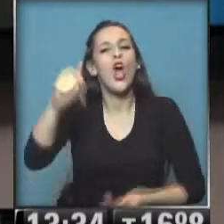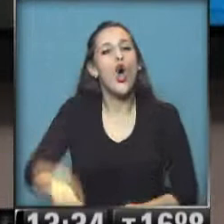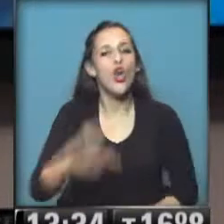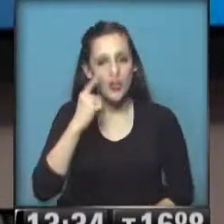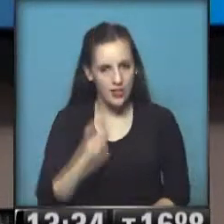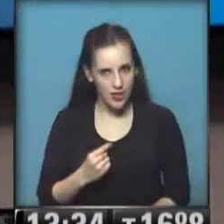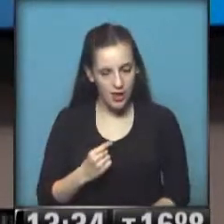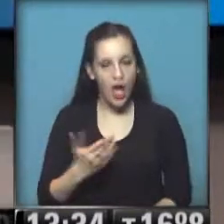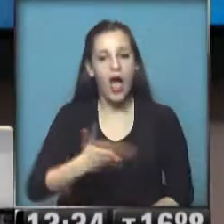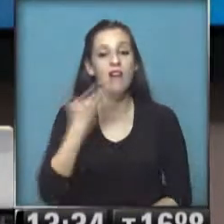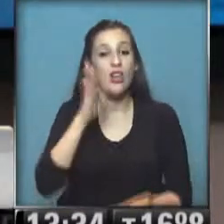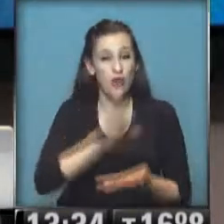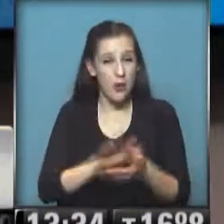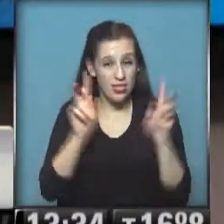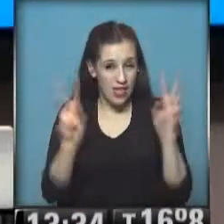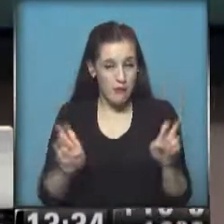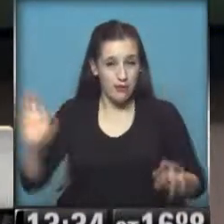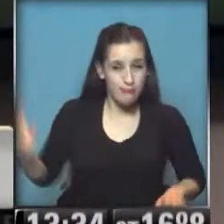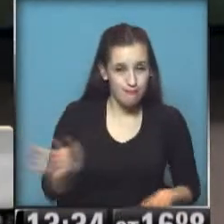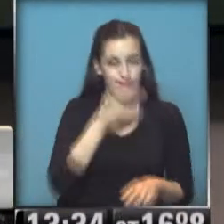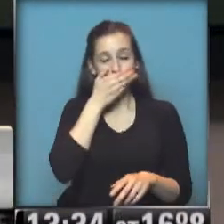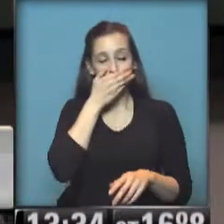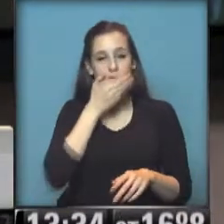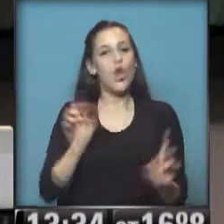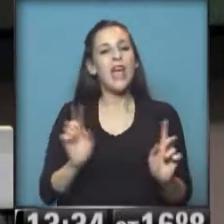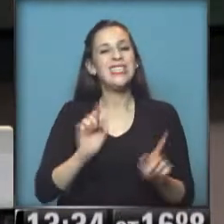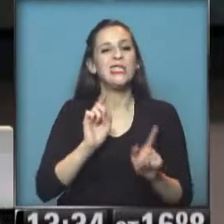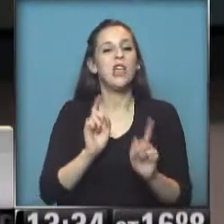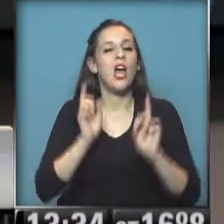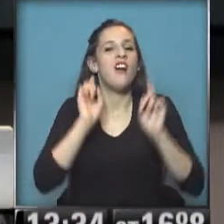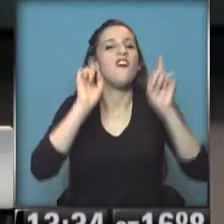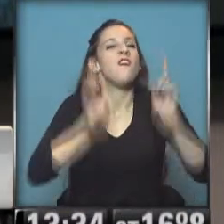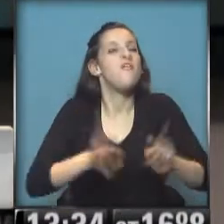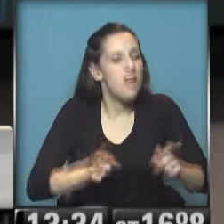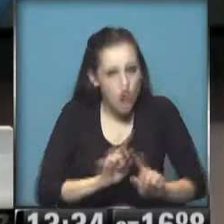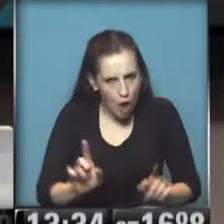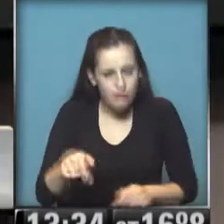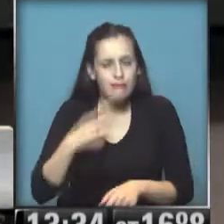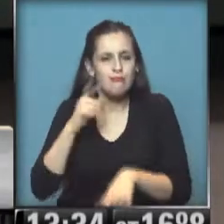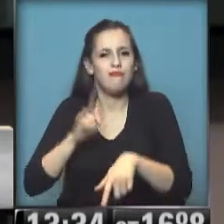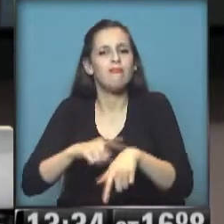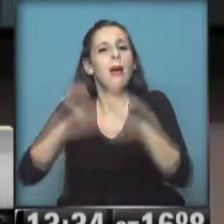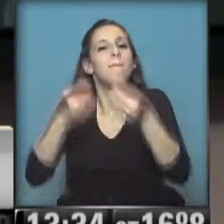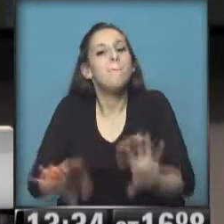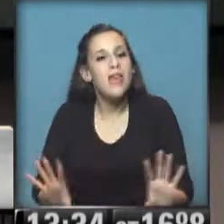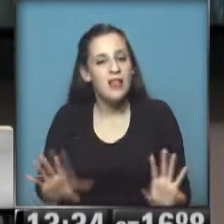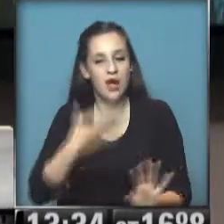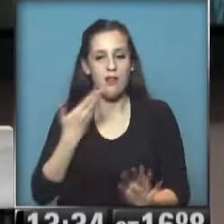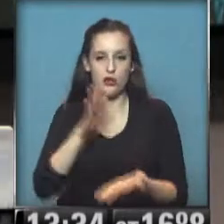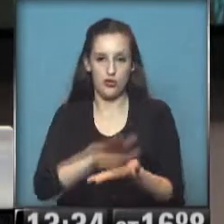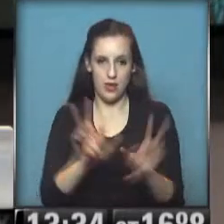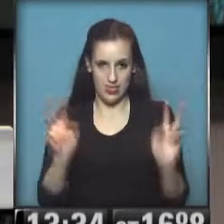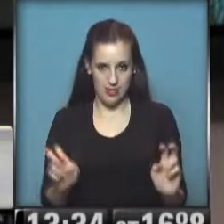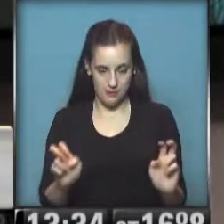seguimos hablando de trata bueno yo te diría no es que seguimos sino que por suerte empezamos y en ese sentido me parece que las cosas han